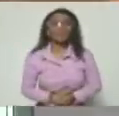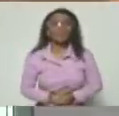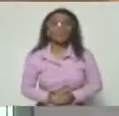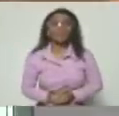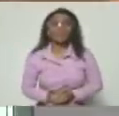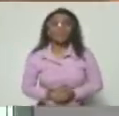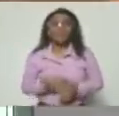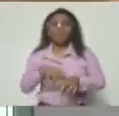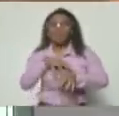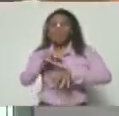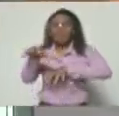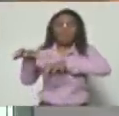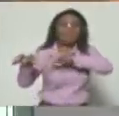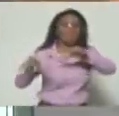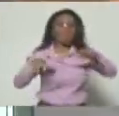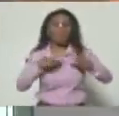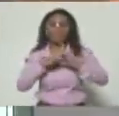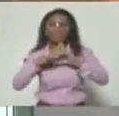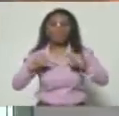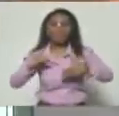regadas en toda Latinoamérica,